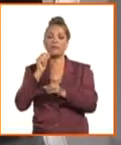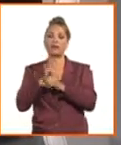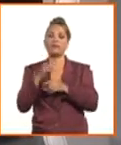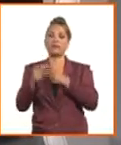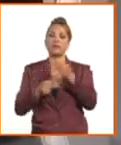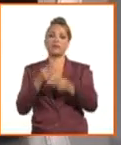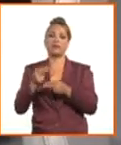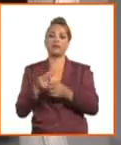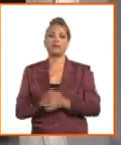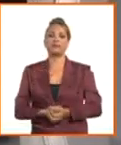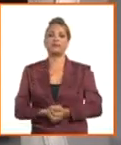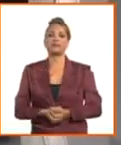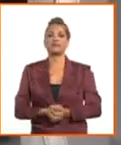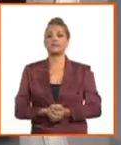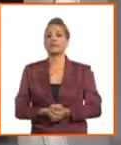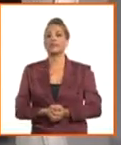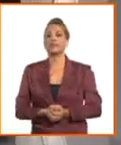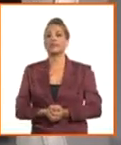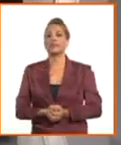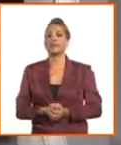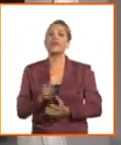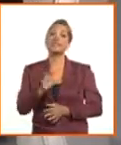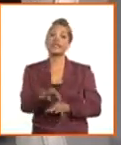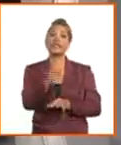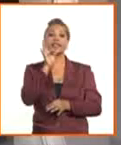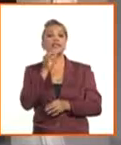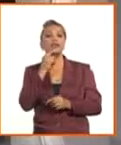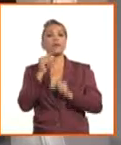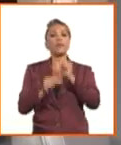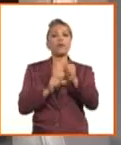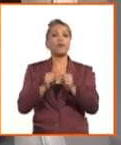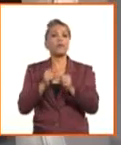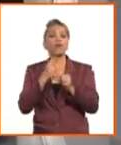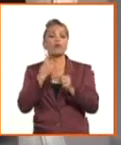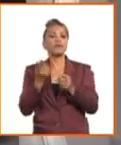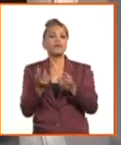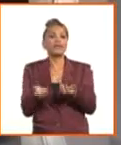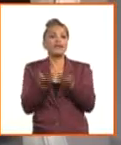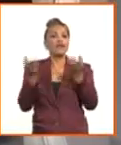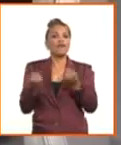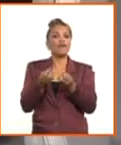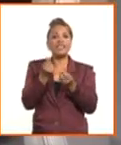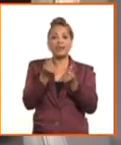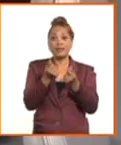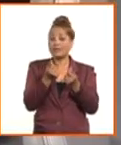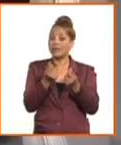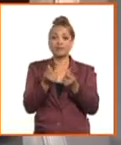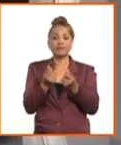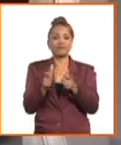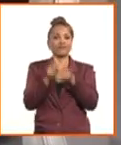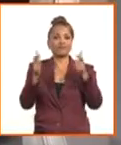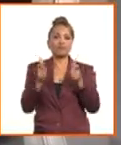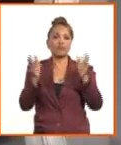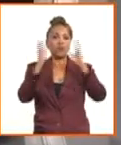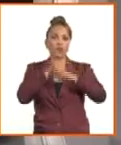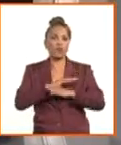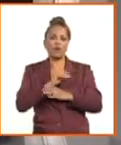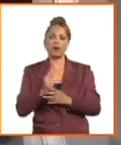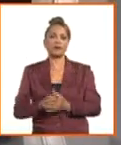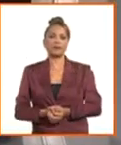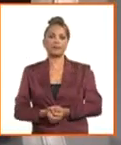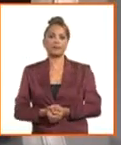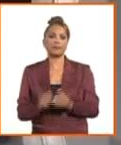ideal. Primero porque es selectivo, tiene una gradualidad, no tiene fuente. O sea, la propia fuente de ese esquema secundario de asignación de divisa, como no